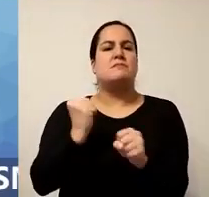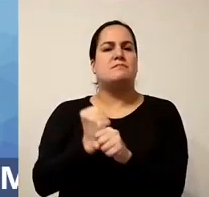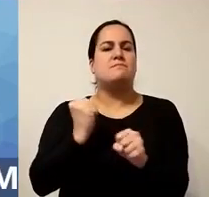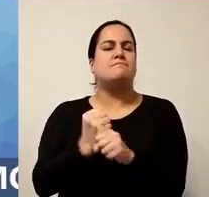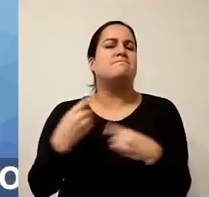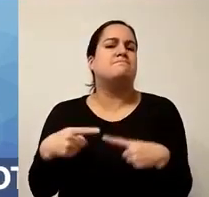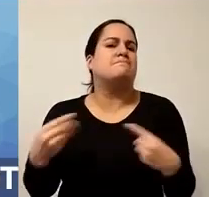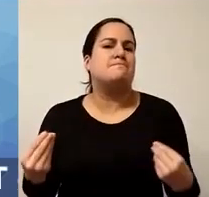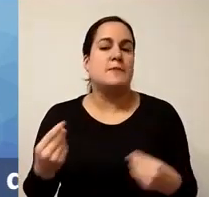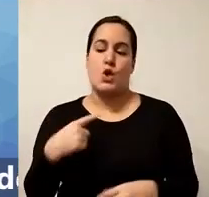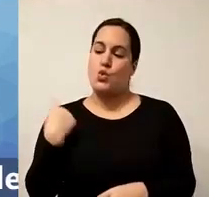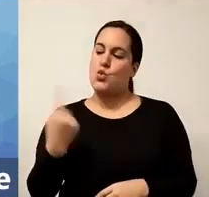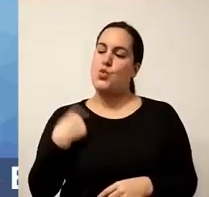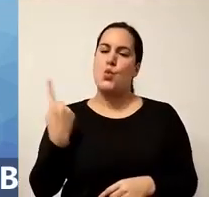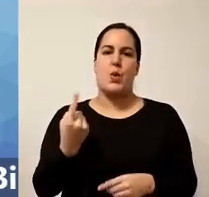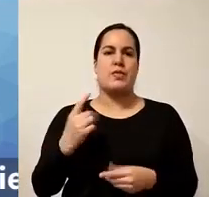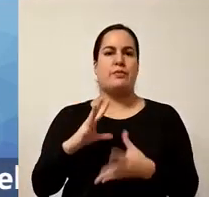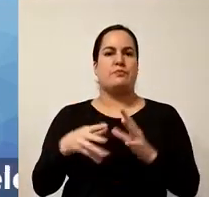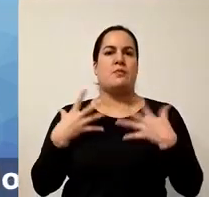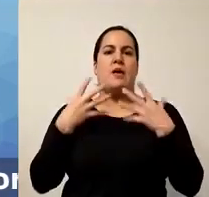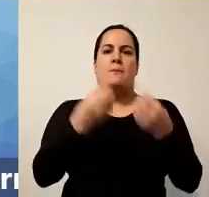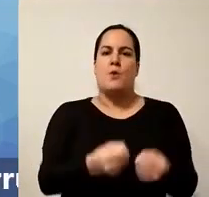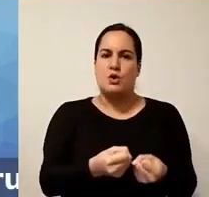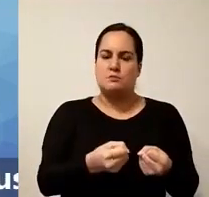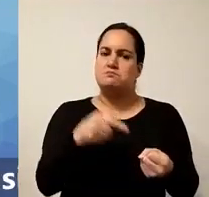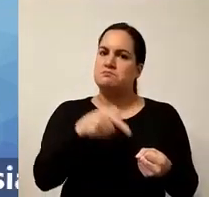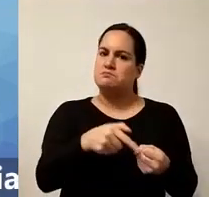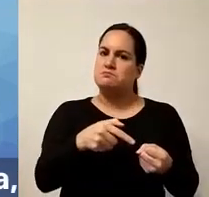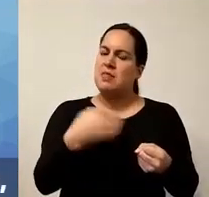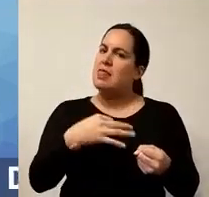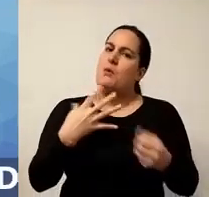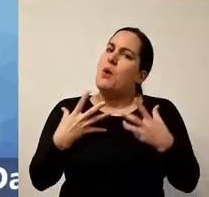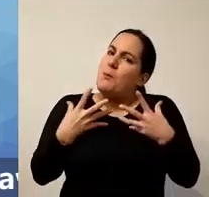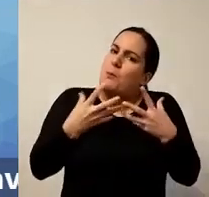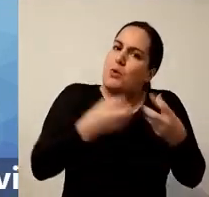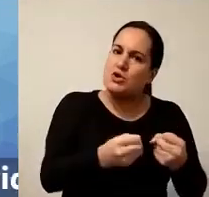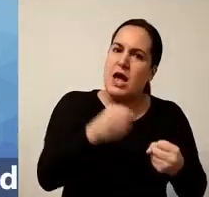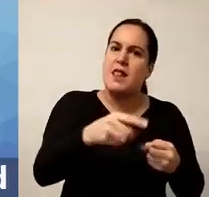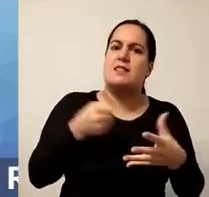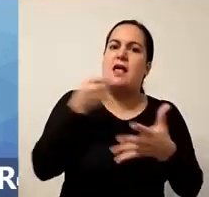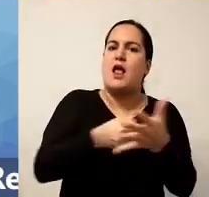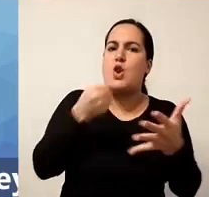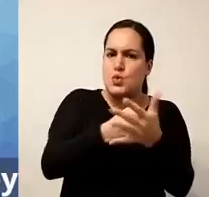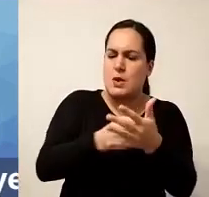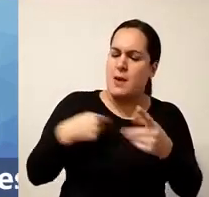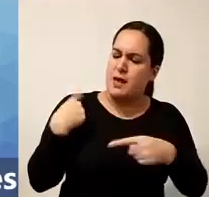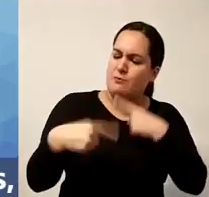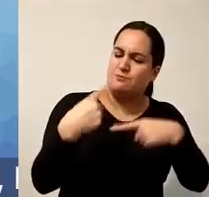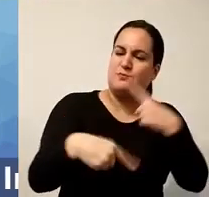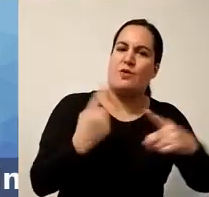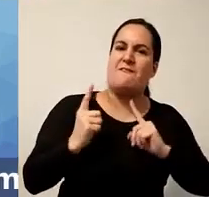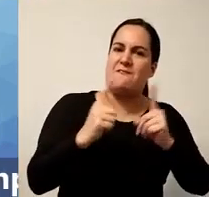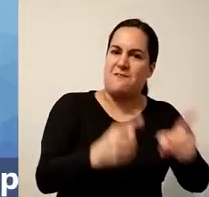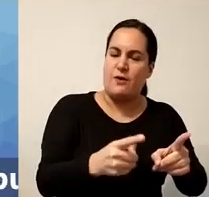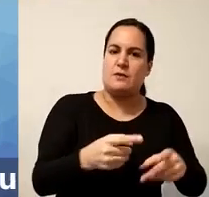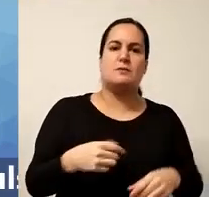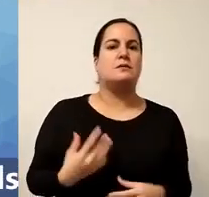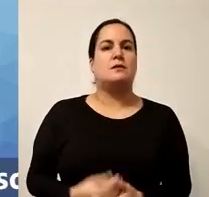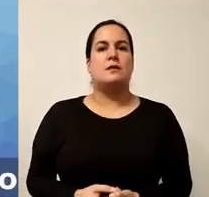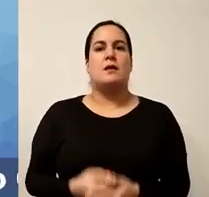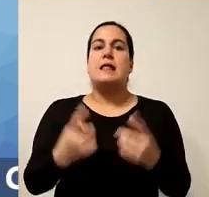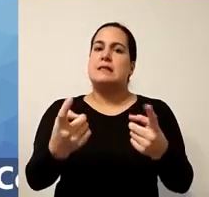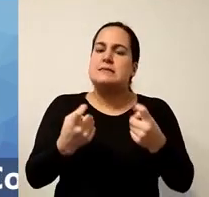vida nuestras vidas y no las ganancias capitalistas y hoy es el que se tiene que poner sobre la mesa porque están planteadas